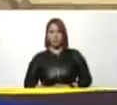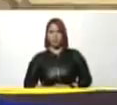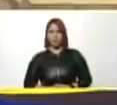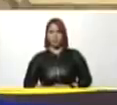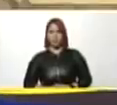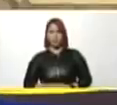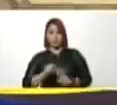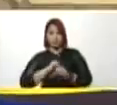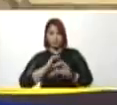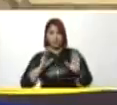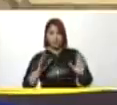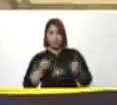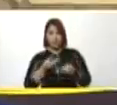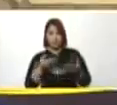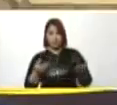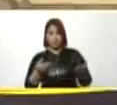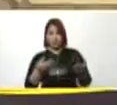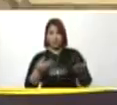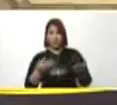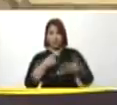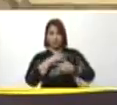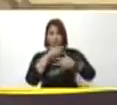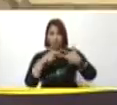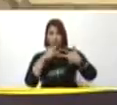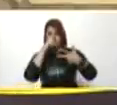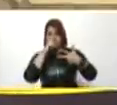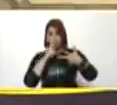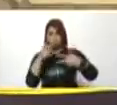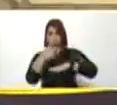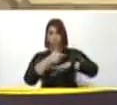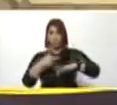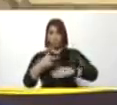Es claro que estos primeros 3 años de gobierno,